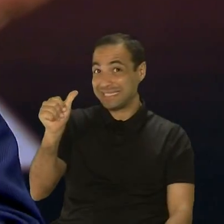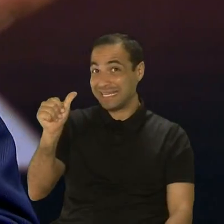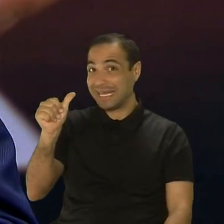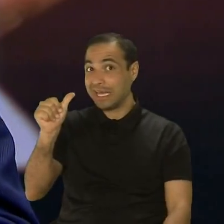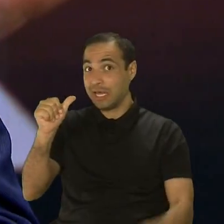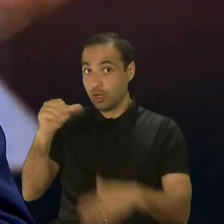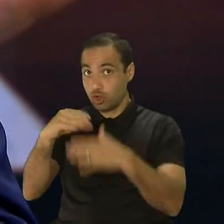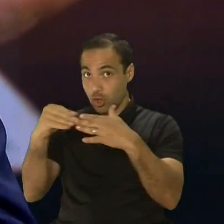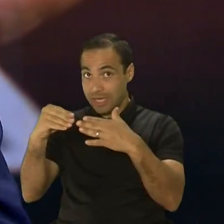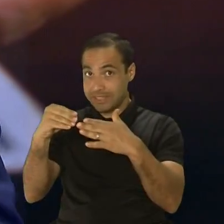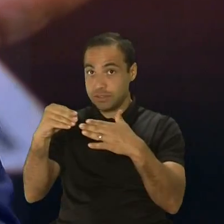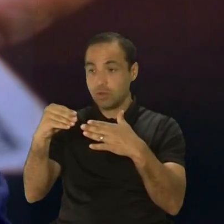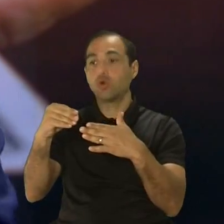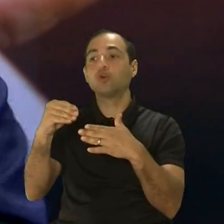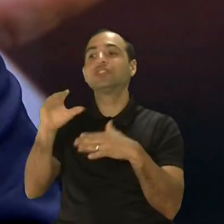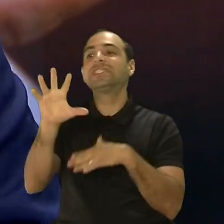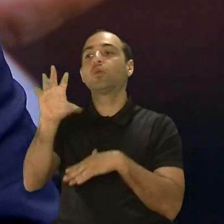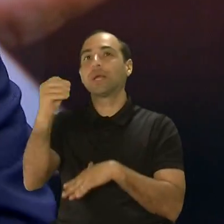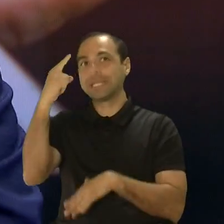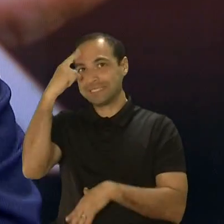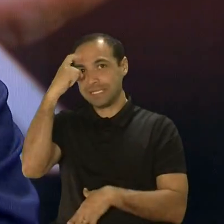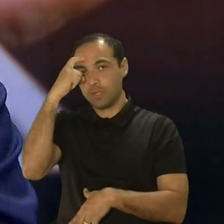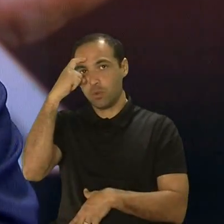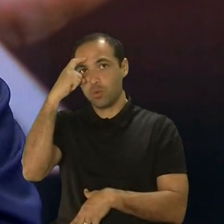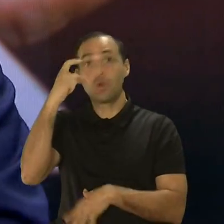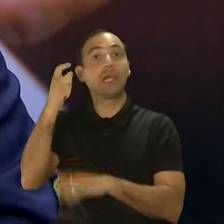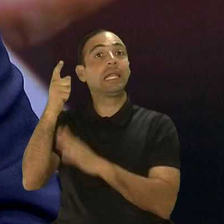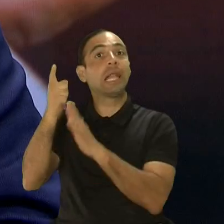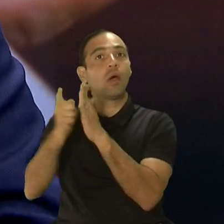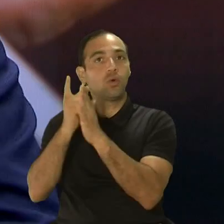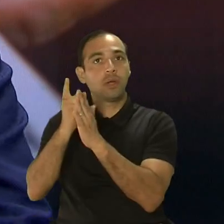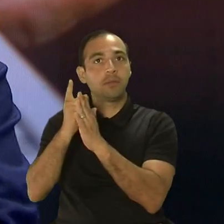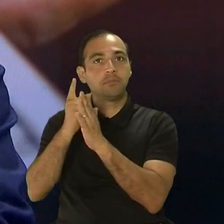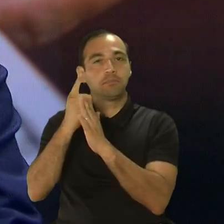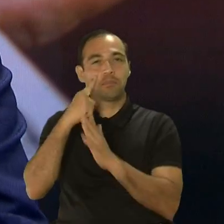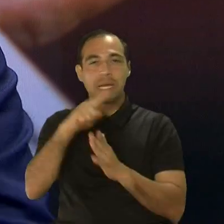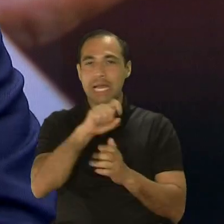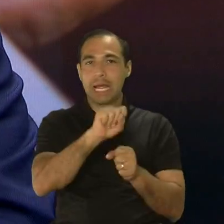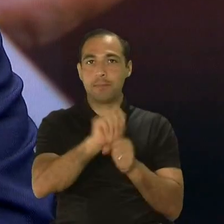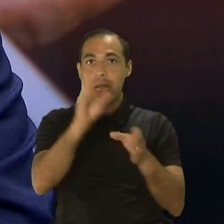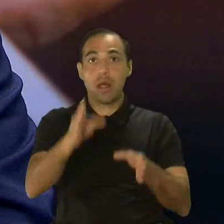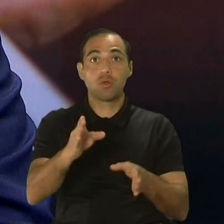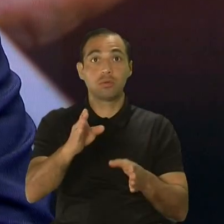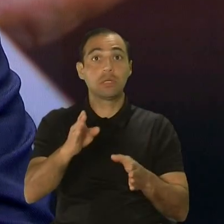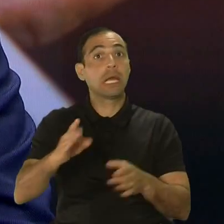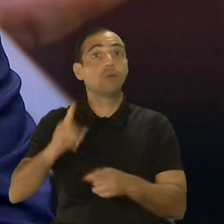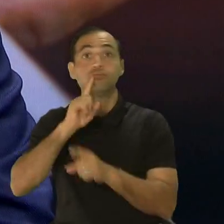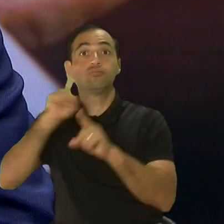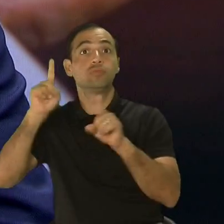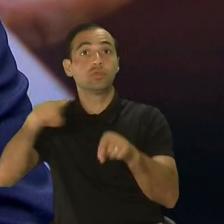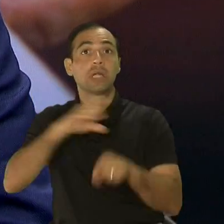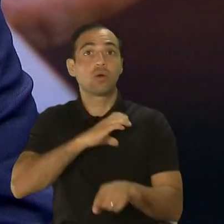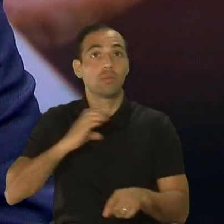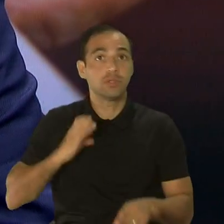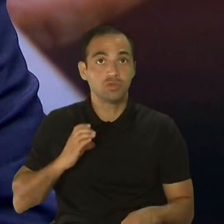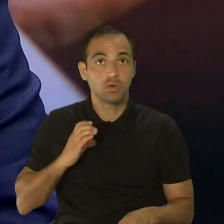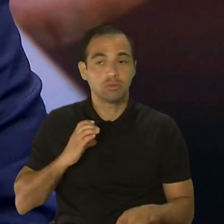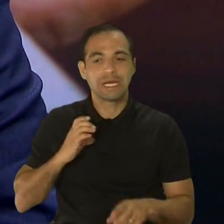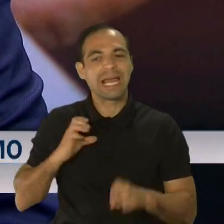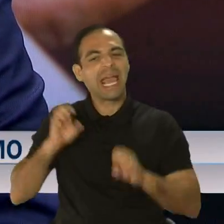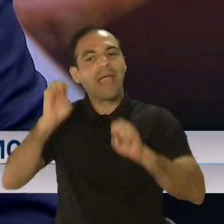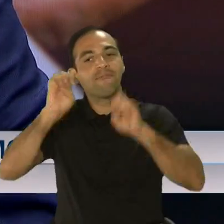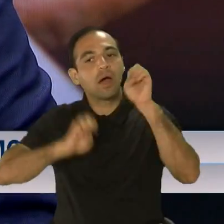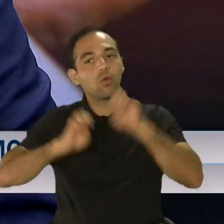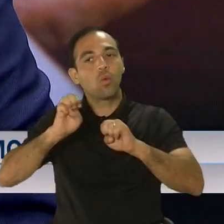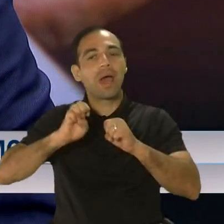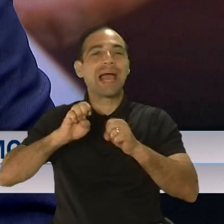10,50 dólares por hora trabajada para personas empleadas no exentas. Esto según el decreto mandatorio de la Comisión Evaluadora del Salario Mínimo